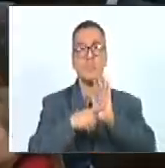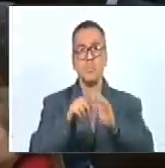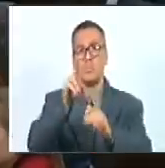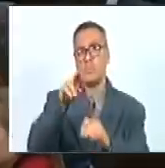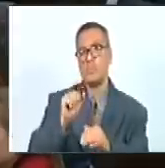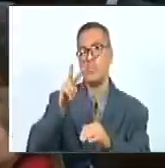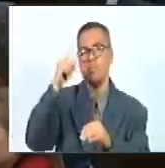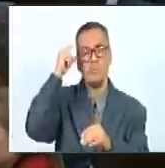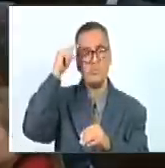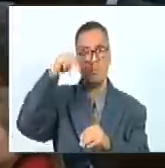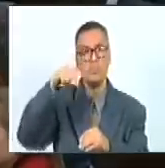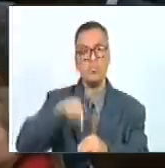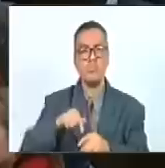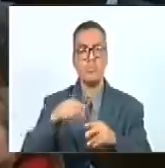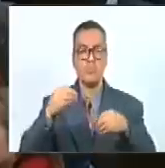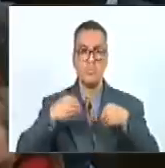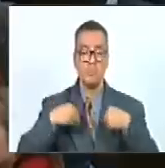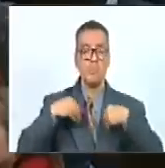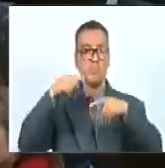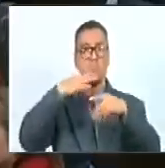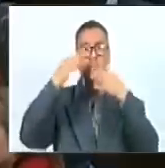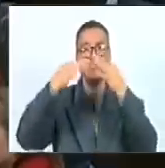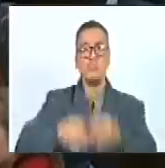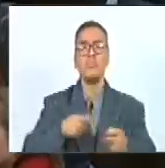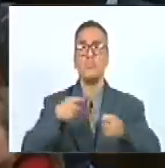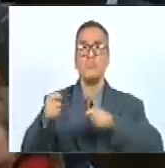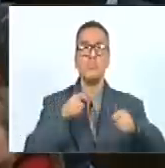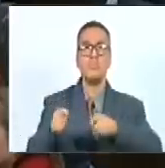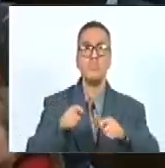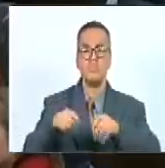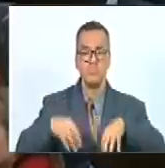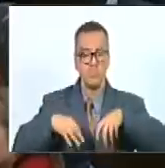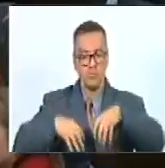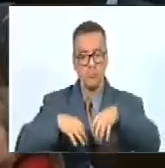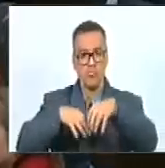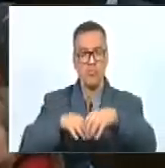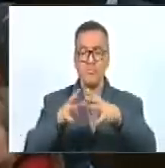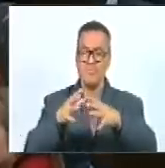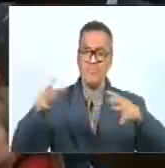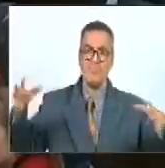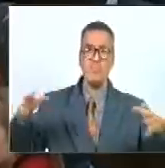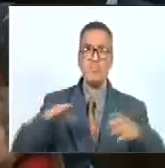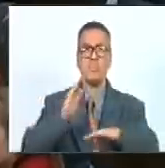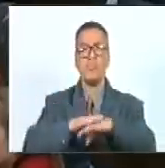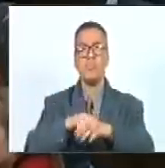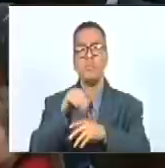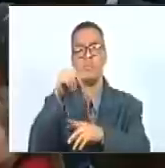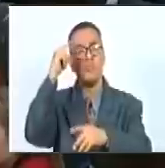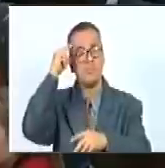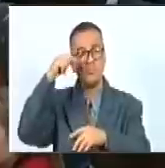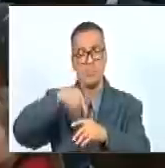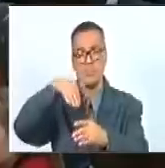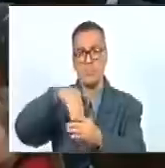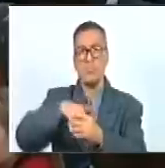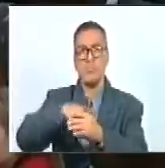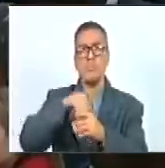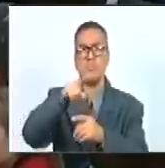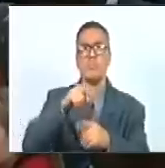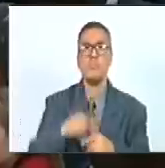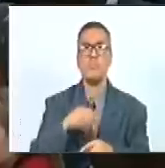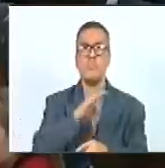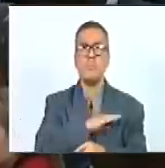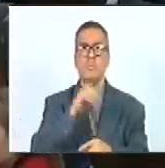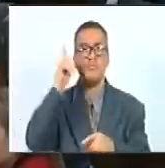ucevista hoy por hoy está más vivo que nunca y esa movilización masiva que ocurrió el día de las elecciones, donde uno